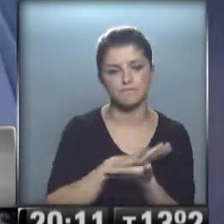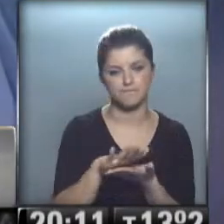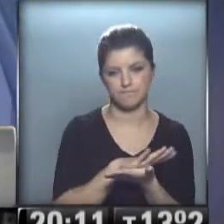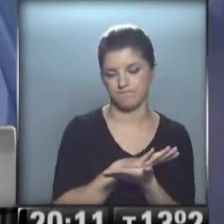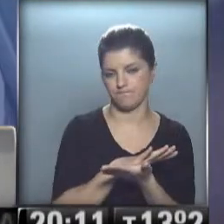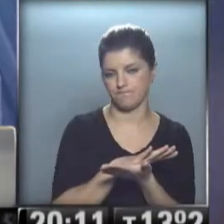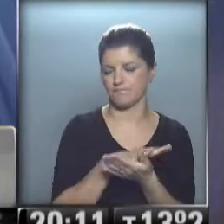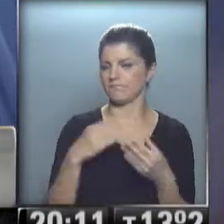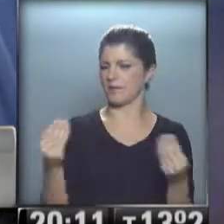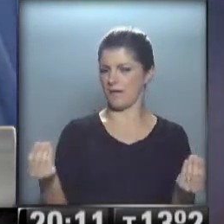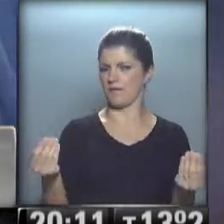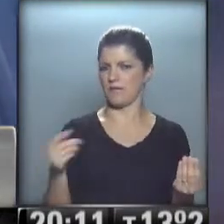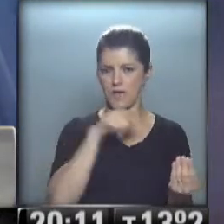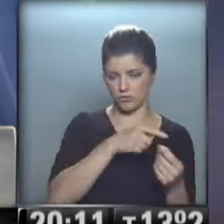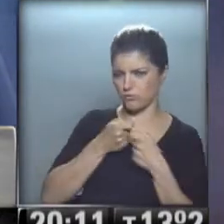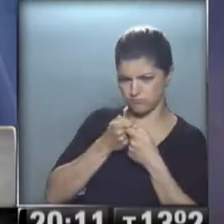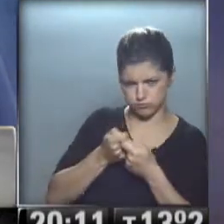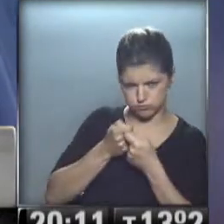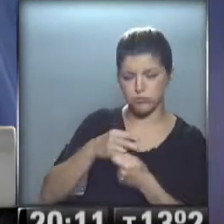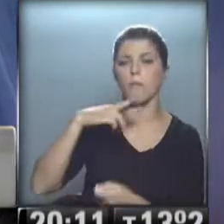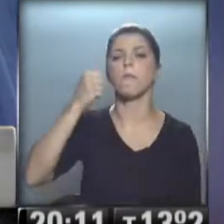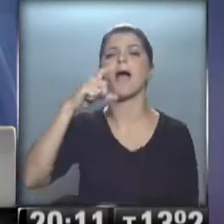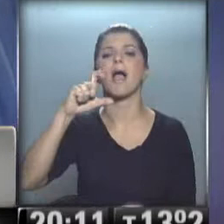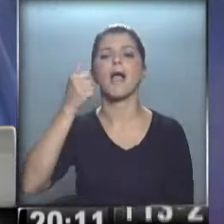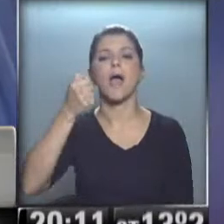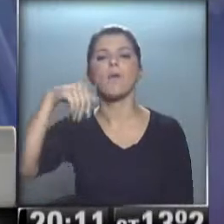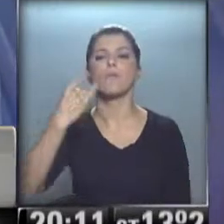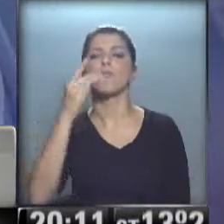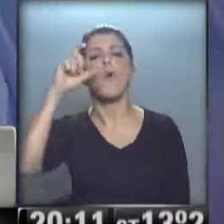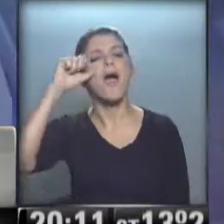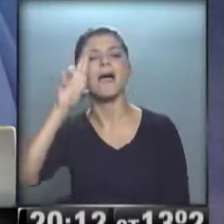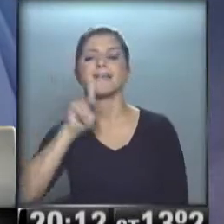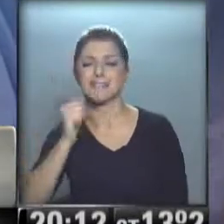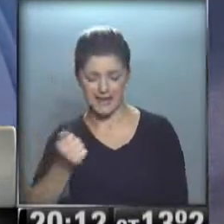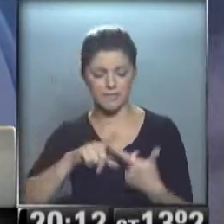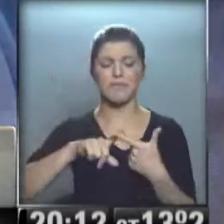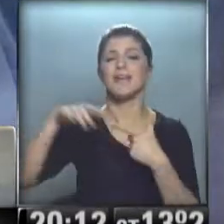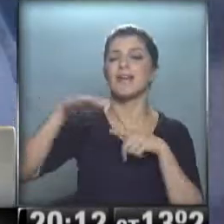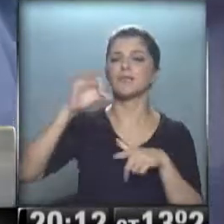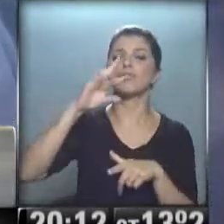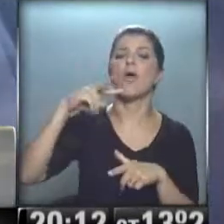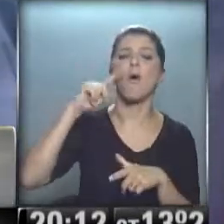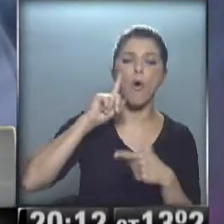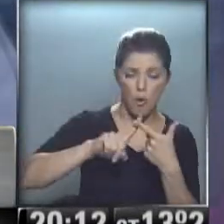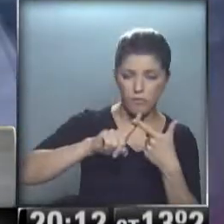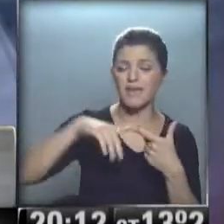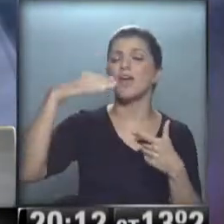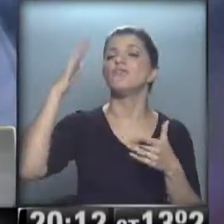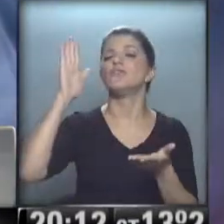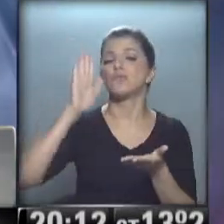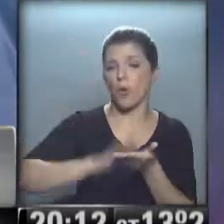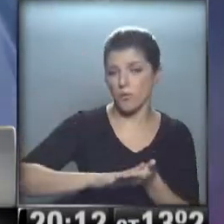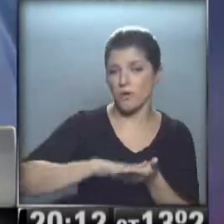¿Qué? Extorsionar por el tema Vaca Muerta, la acción de lobby permanente que hacen a través de